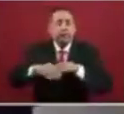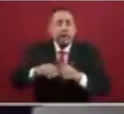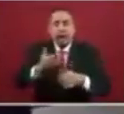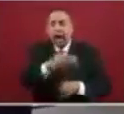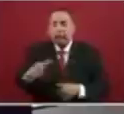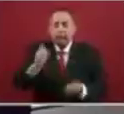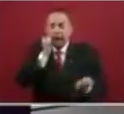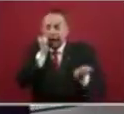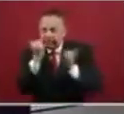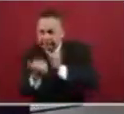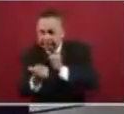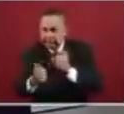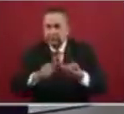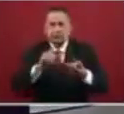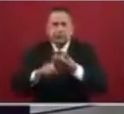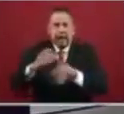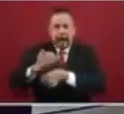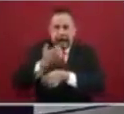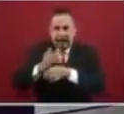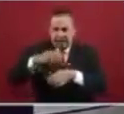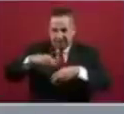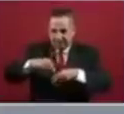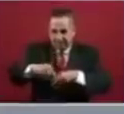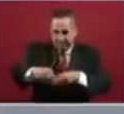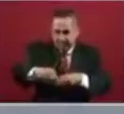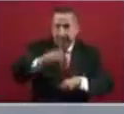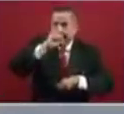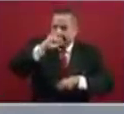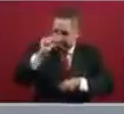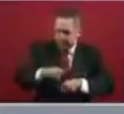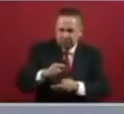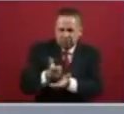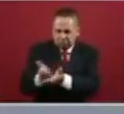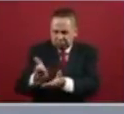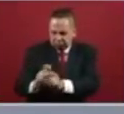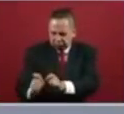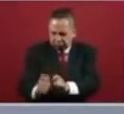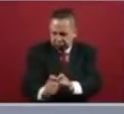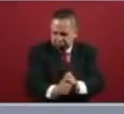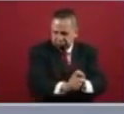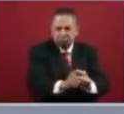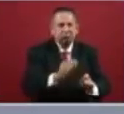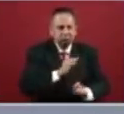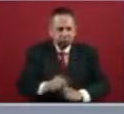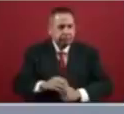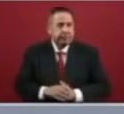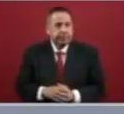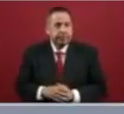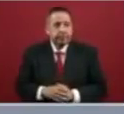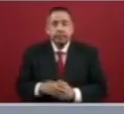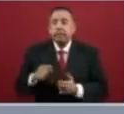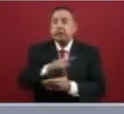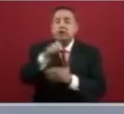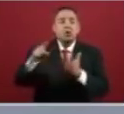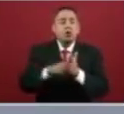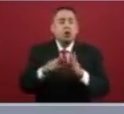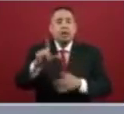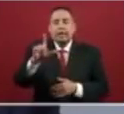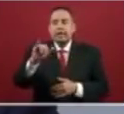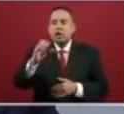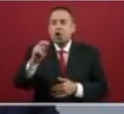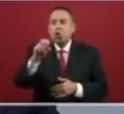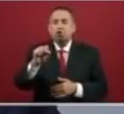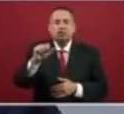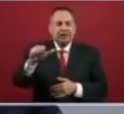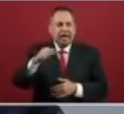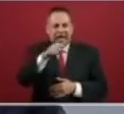y cafetaleros del país. Los almacenes y centros de acopio de Diconsa y